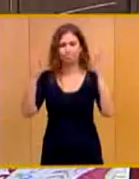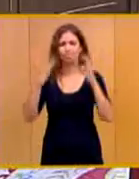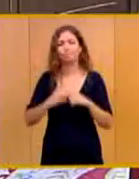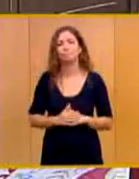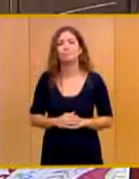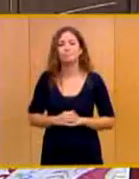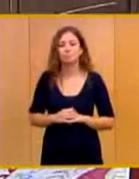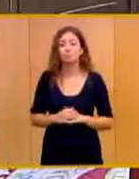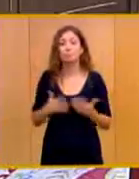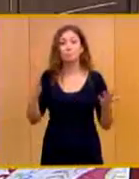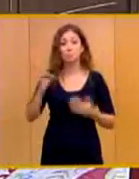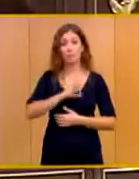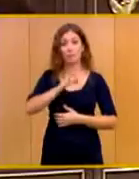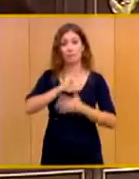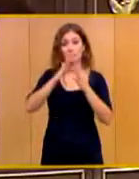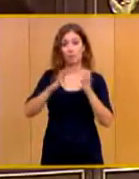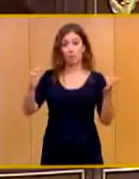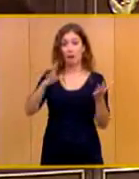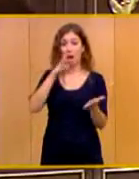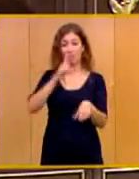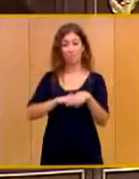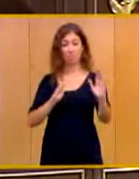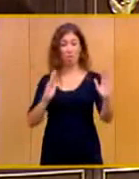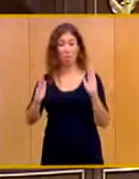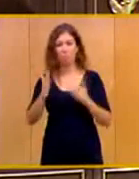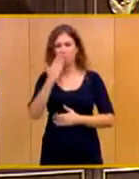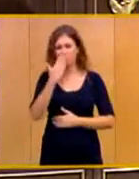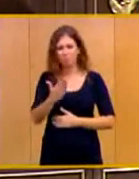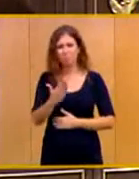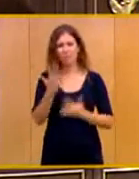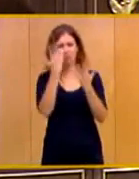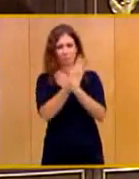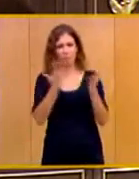a estas alturas ni siquiera convencen a nadie. Por